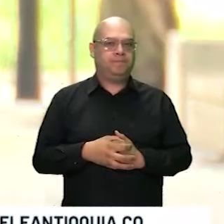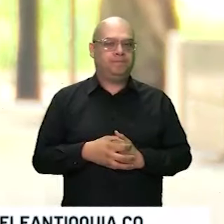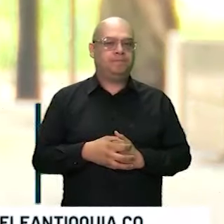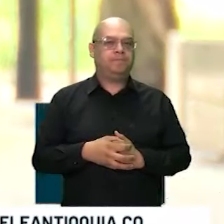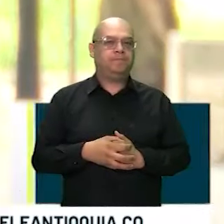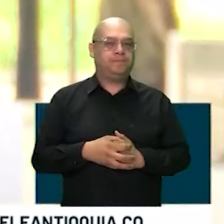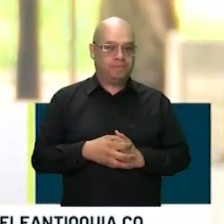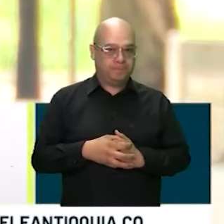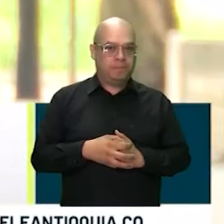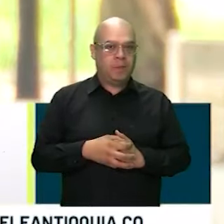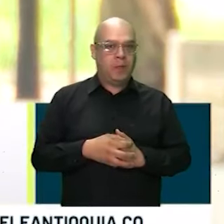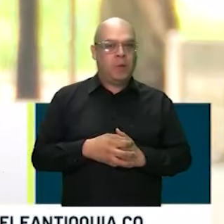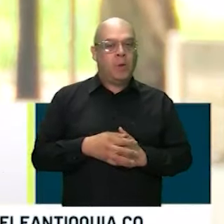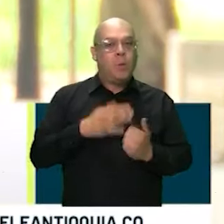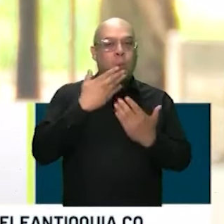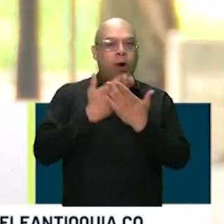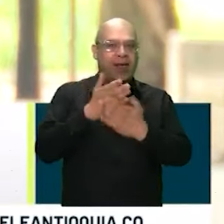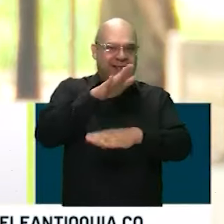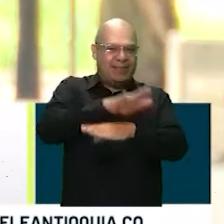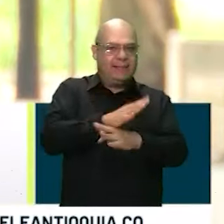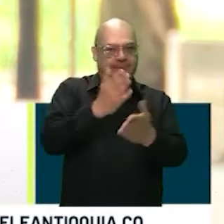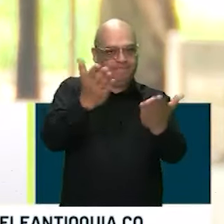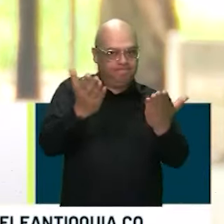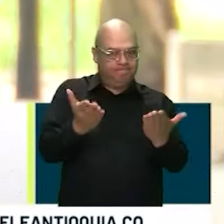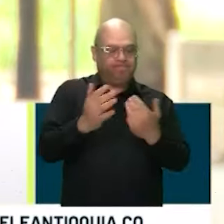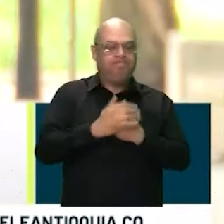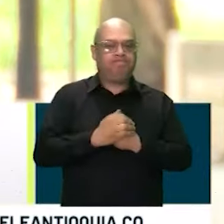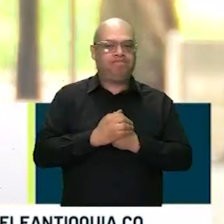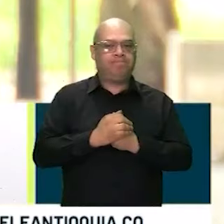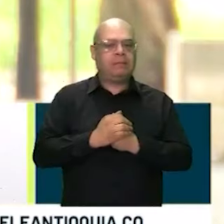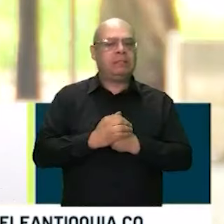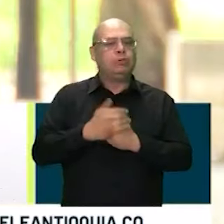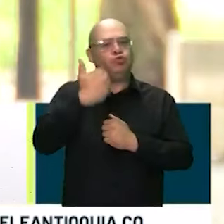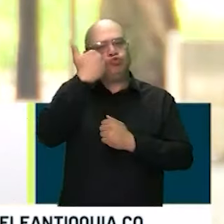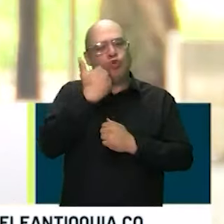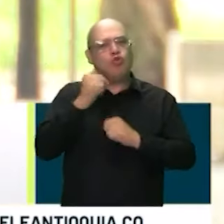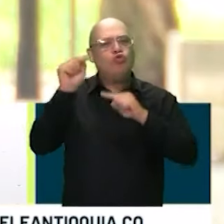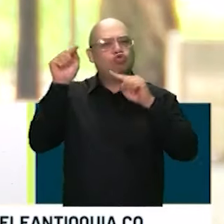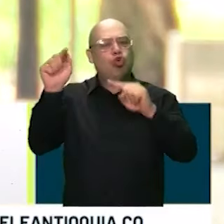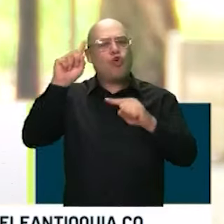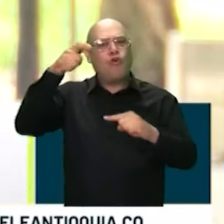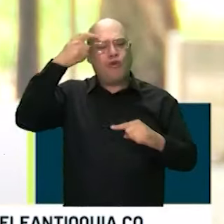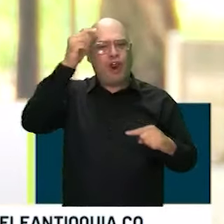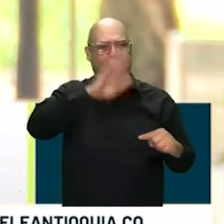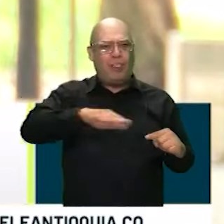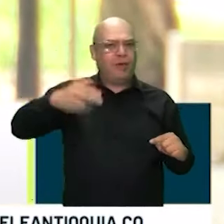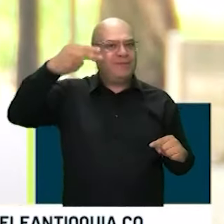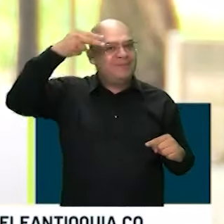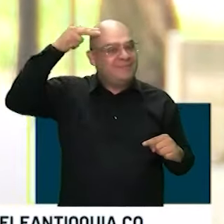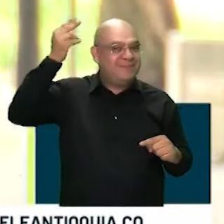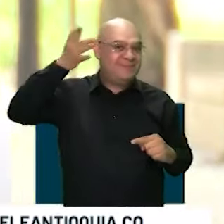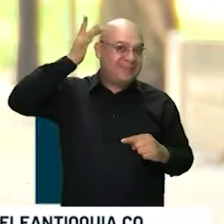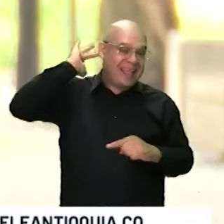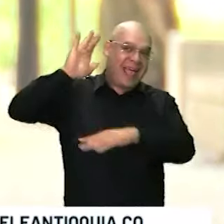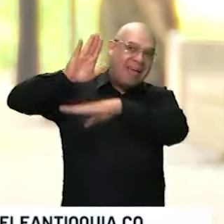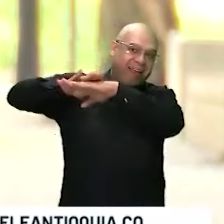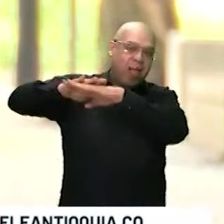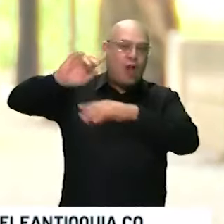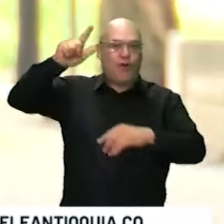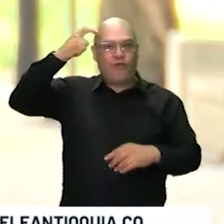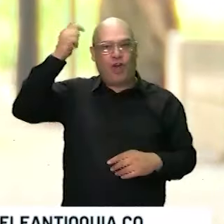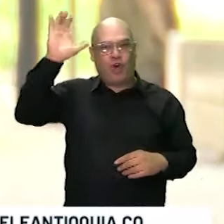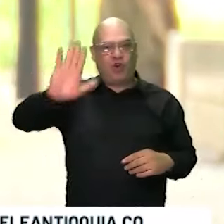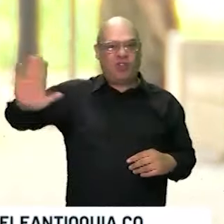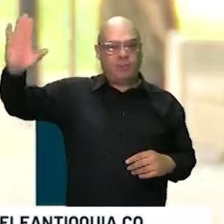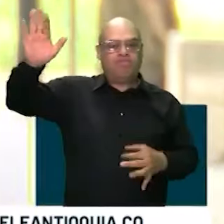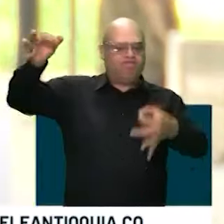Compañeros televidentes, muy buenas tardes. Y es que la petición que hace el gobernador de Antioquia, Andrés Julián Rendón, al gobierno nacional es